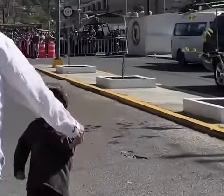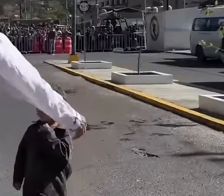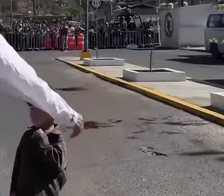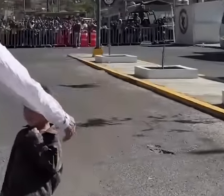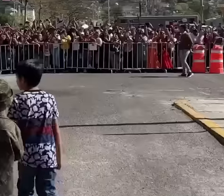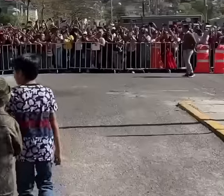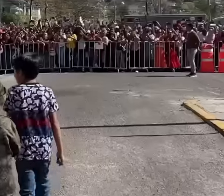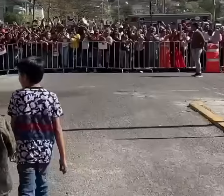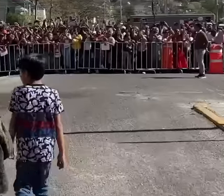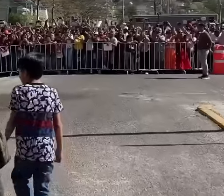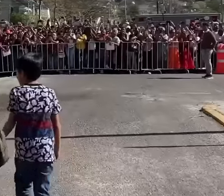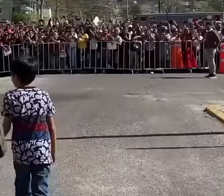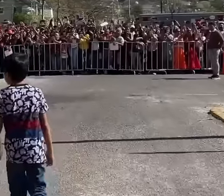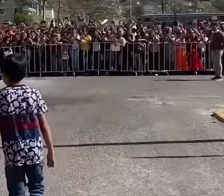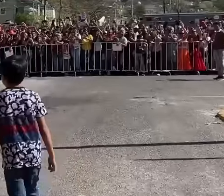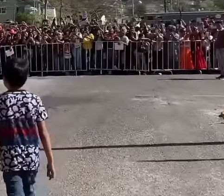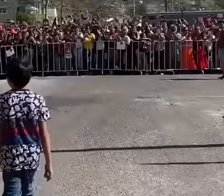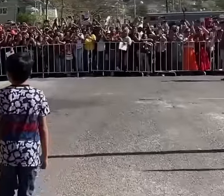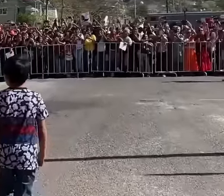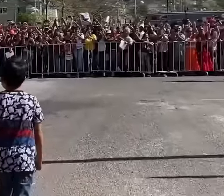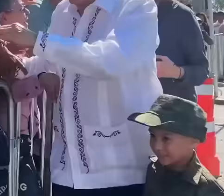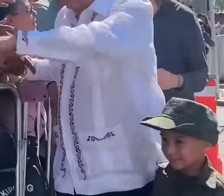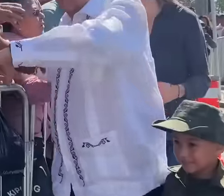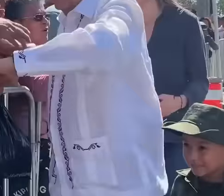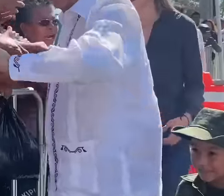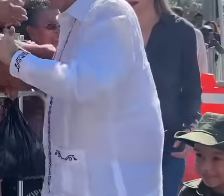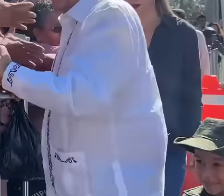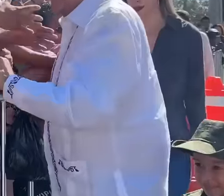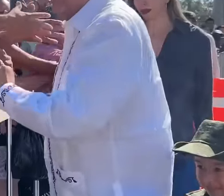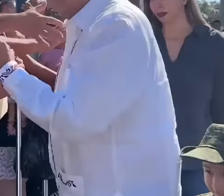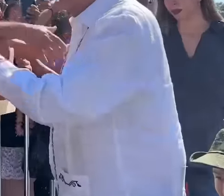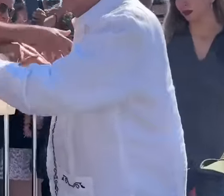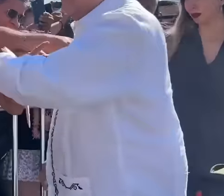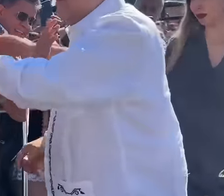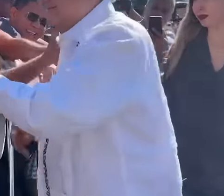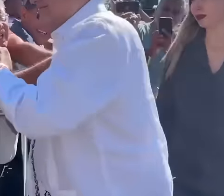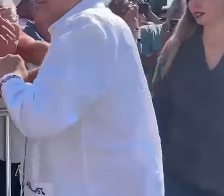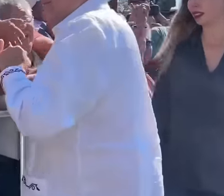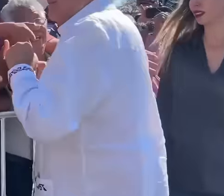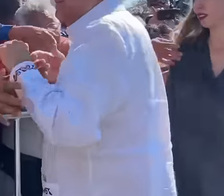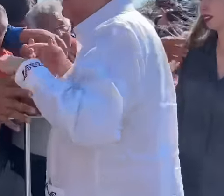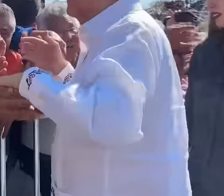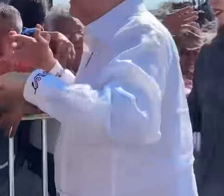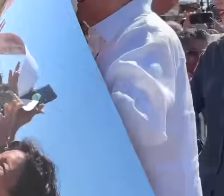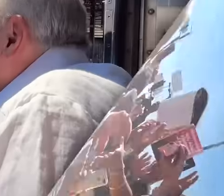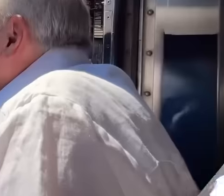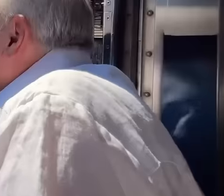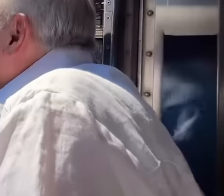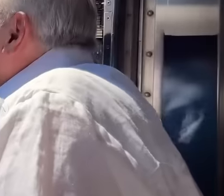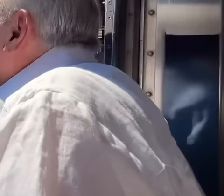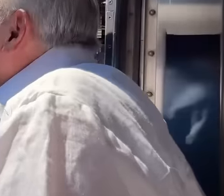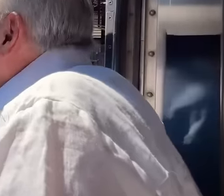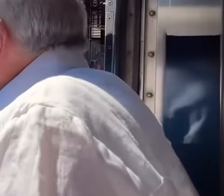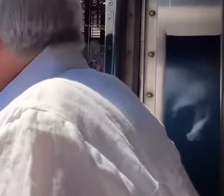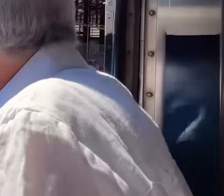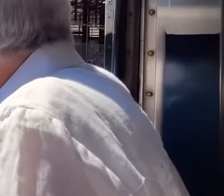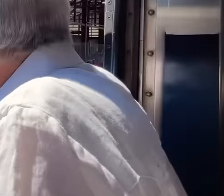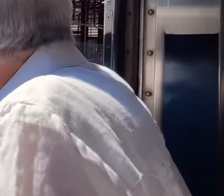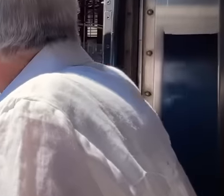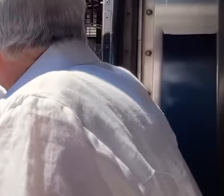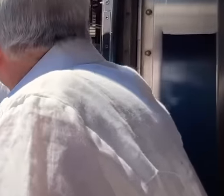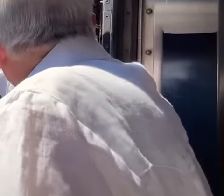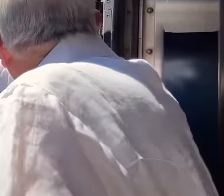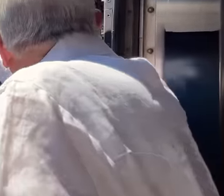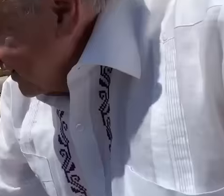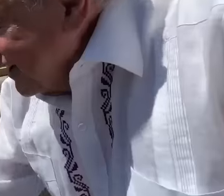como él mismo lo ha repetido en diferentes ocasiones, trabaja 16 horas al día y fines de semana para